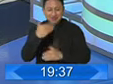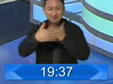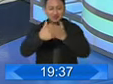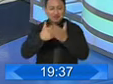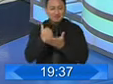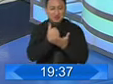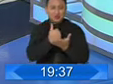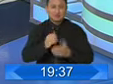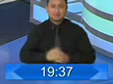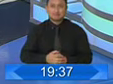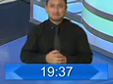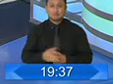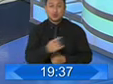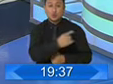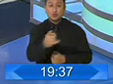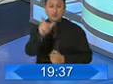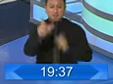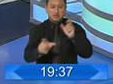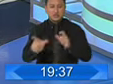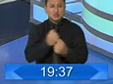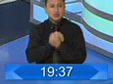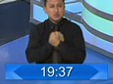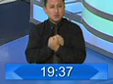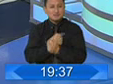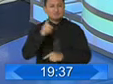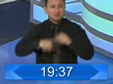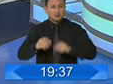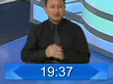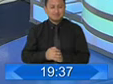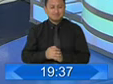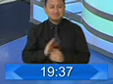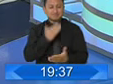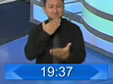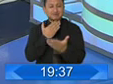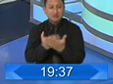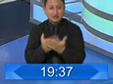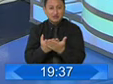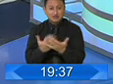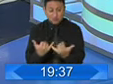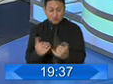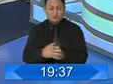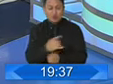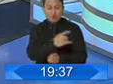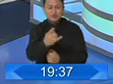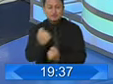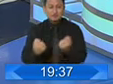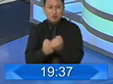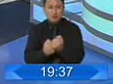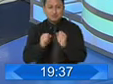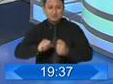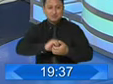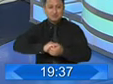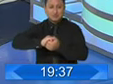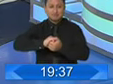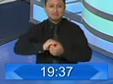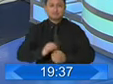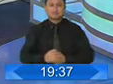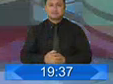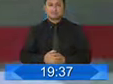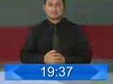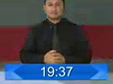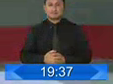muchísimo. Ustedes son personas de gran corazón, amigos televidentes y lectores. Muchas gracias desde ya por colaborar y ser solidarios.